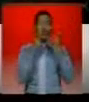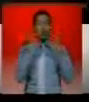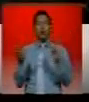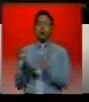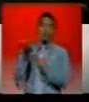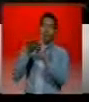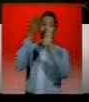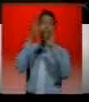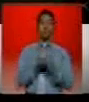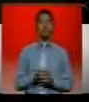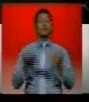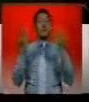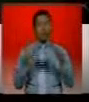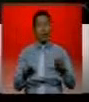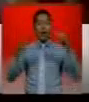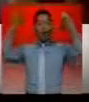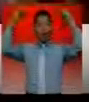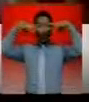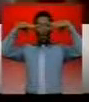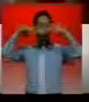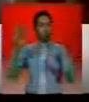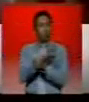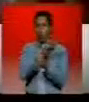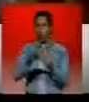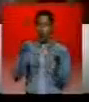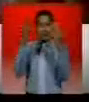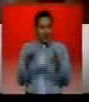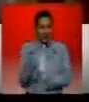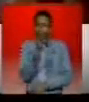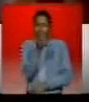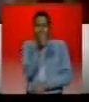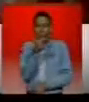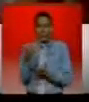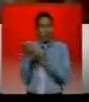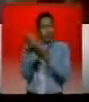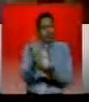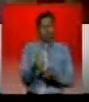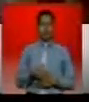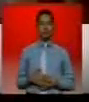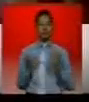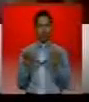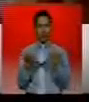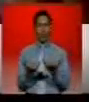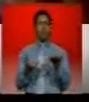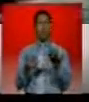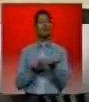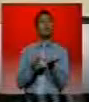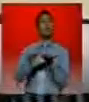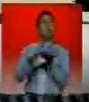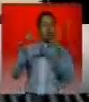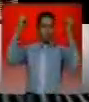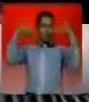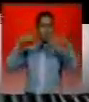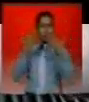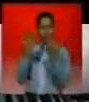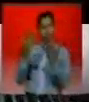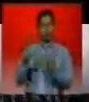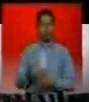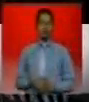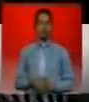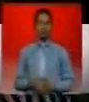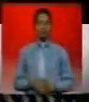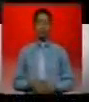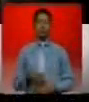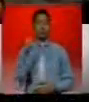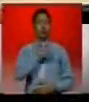totalidad con el servicio de energía eléctrica, según el ministro de Electricidad, Esteban Albornoz. Vamos a escucharlo. Sí, hemos logrado restablecer